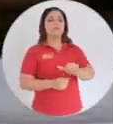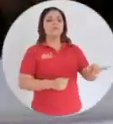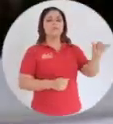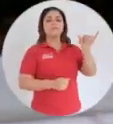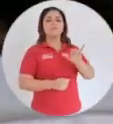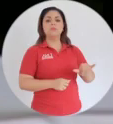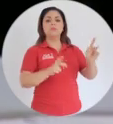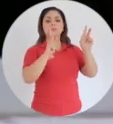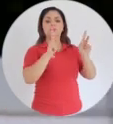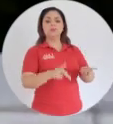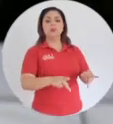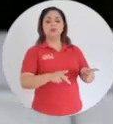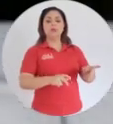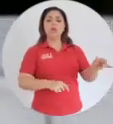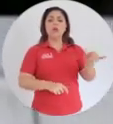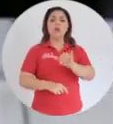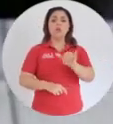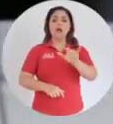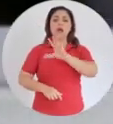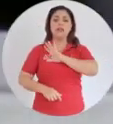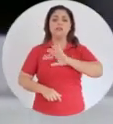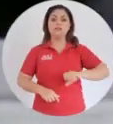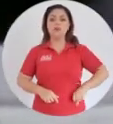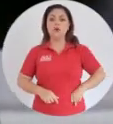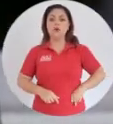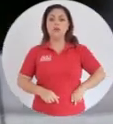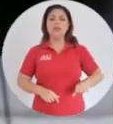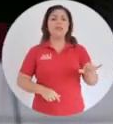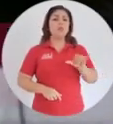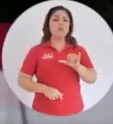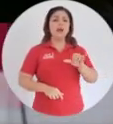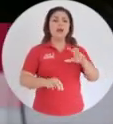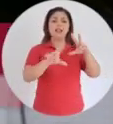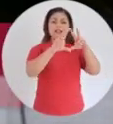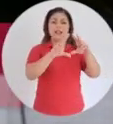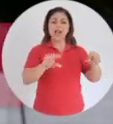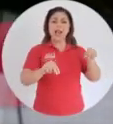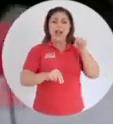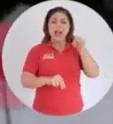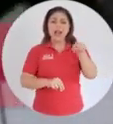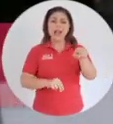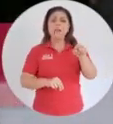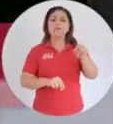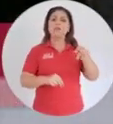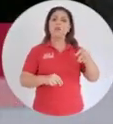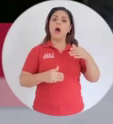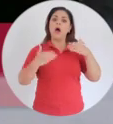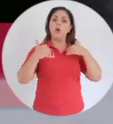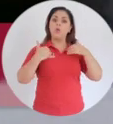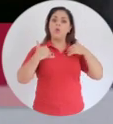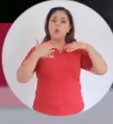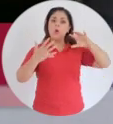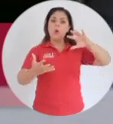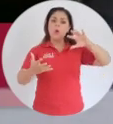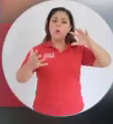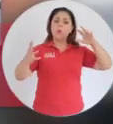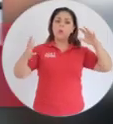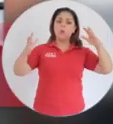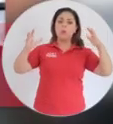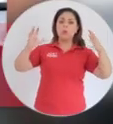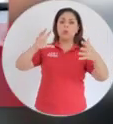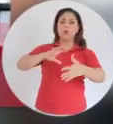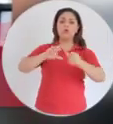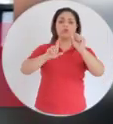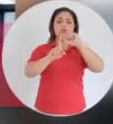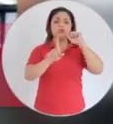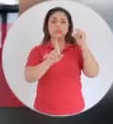Lo mismo que en El Salvador y en Nicaragua, donde hubo realmente una transformación social